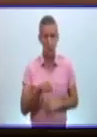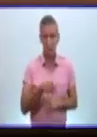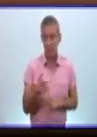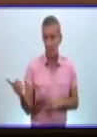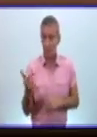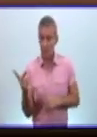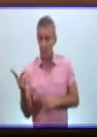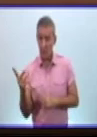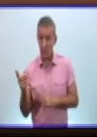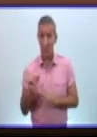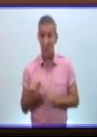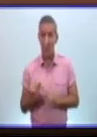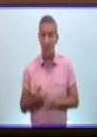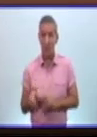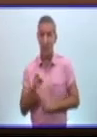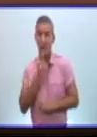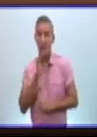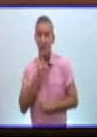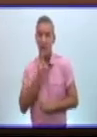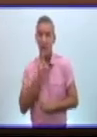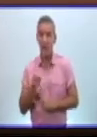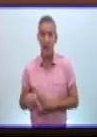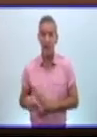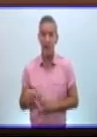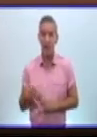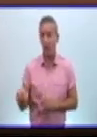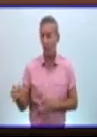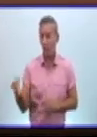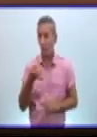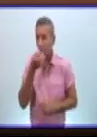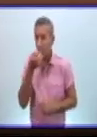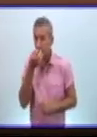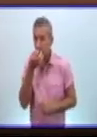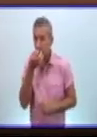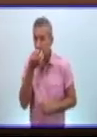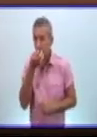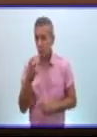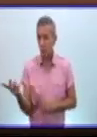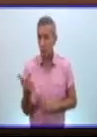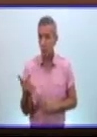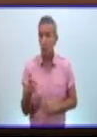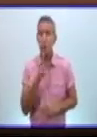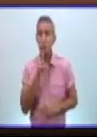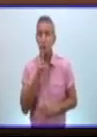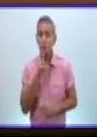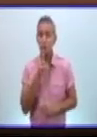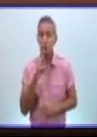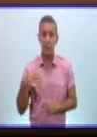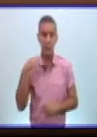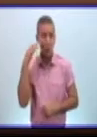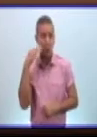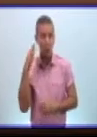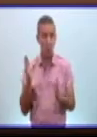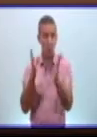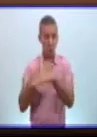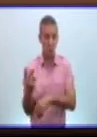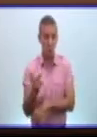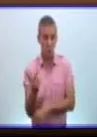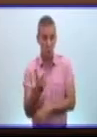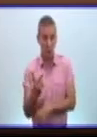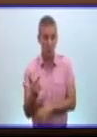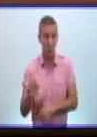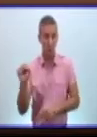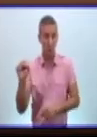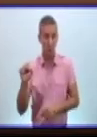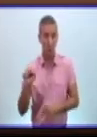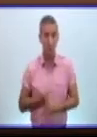tenemos el agua y el etanol, que ya vimos que son dos líquidos incoloros y ambas sustancias están contenidas